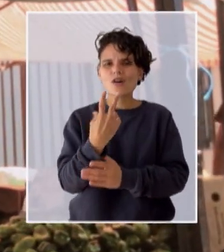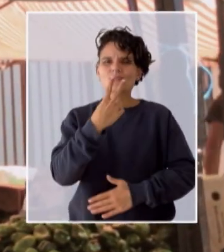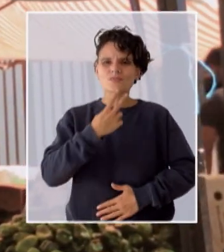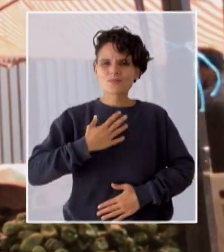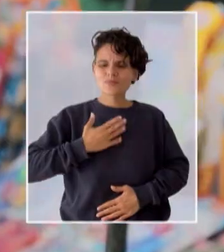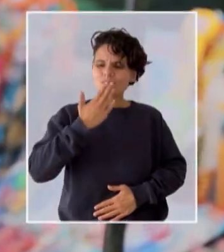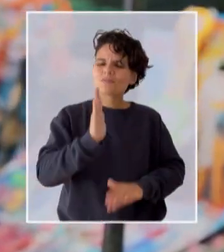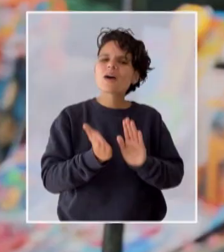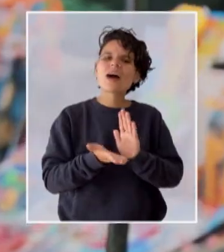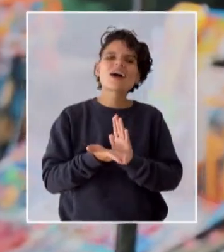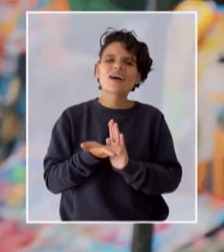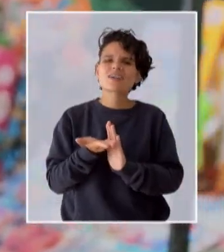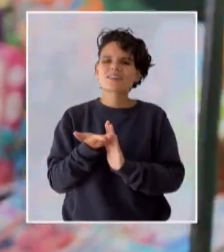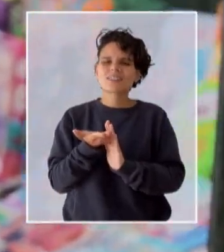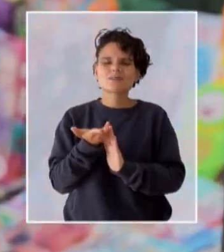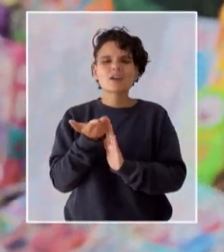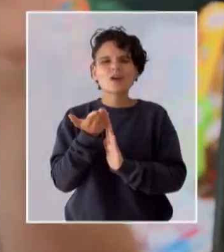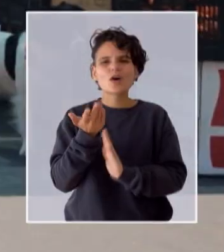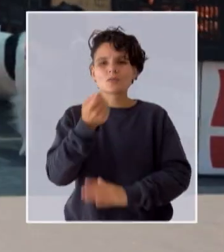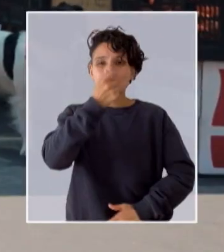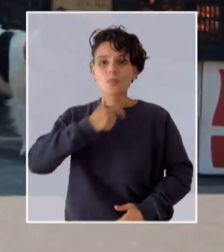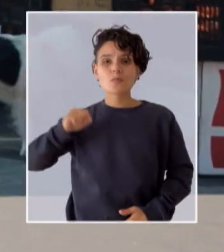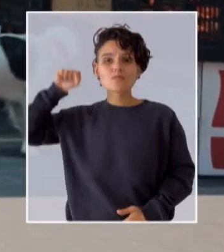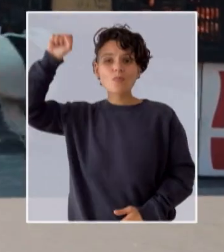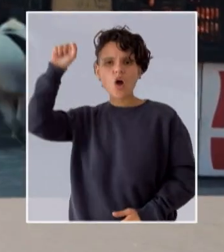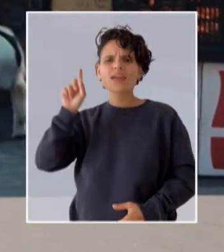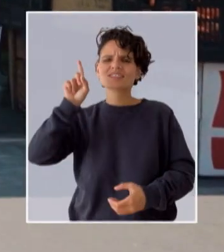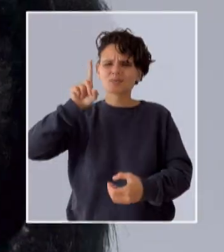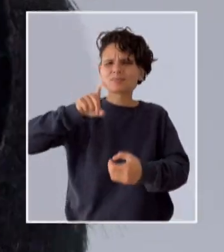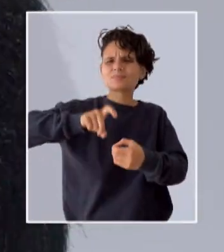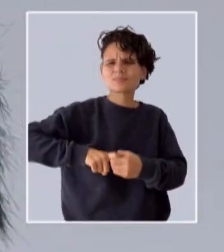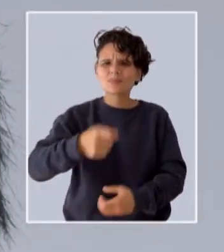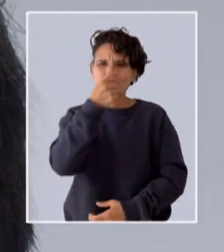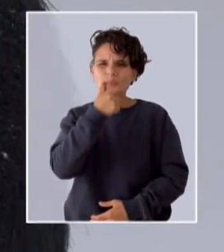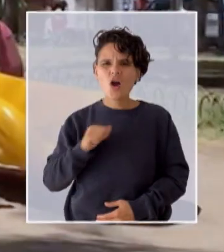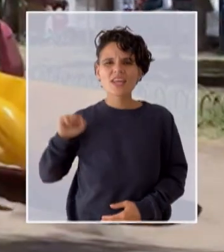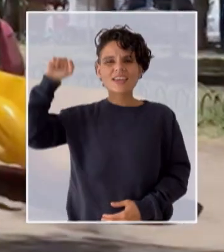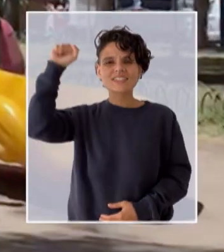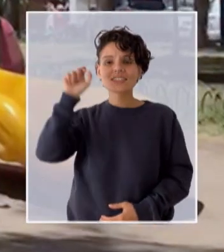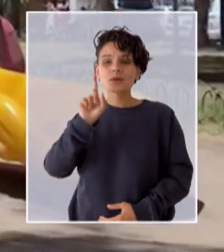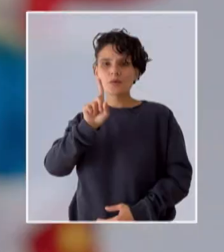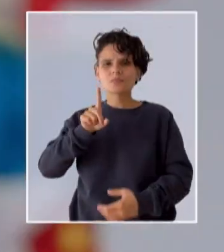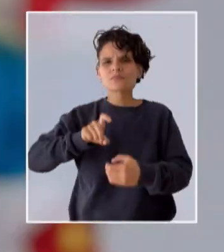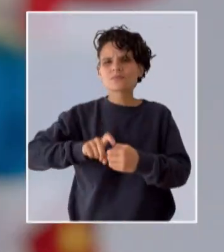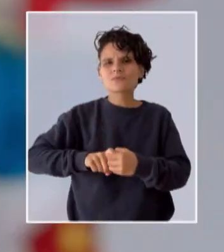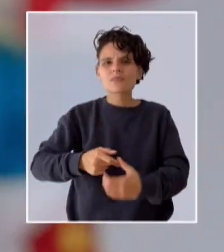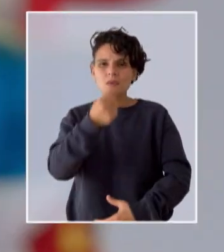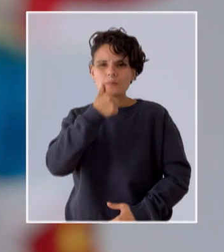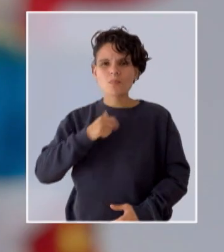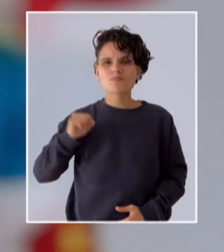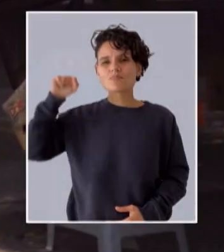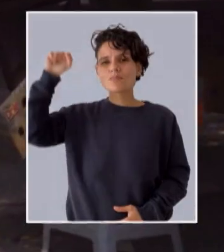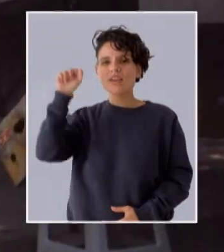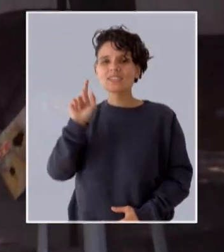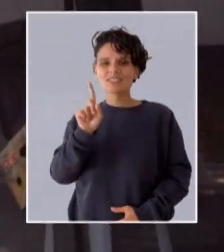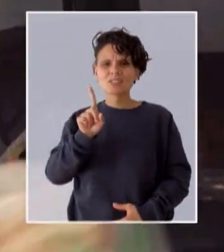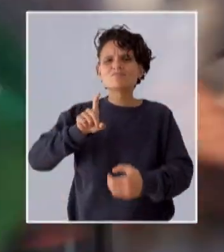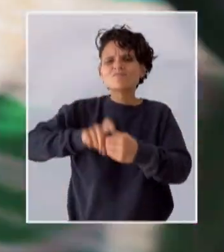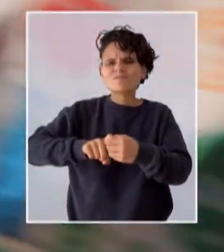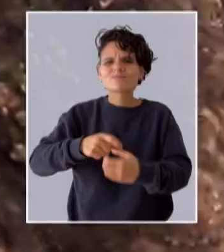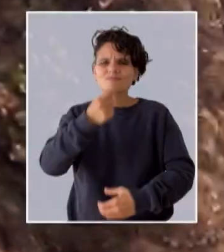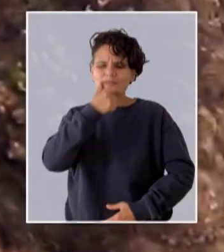Chile, para vivir mejor. Me uno con Boric, me uno con Boric. Me uno con